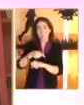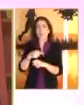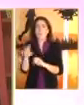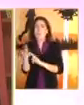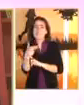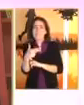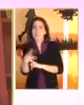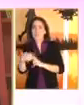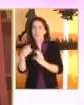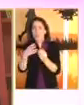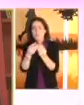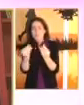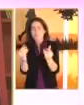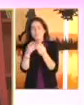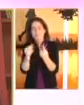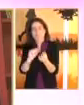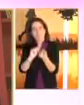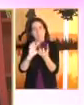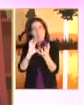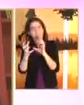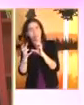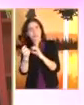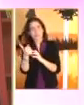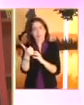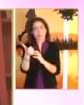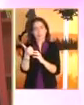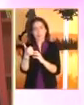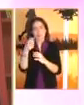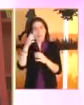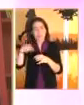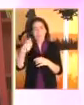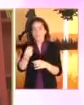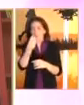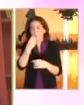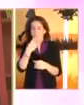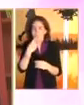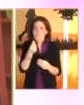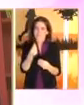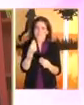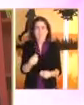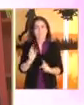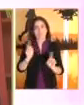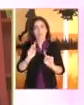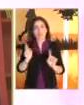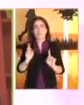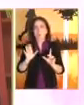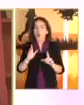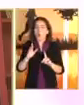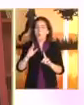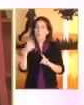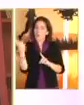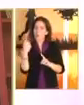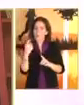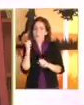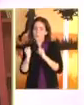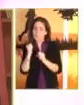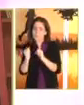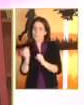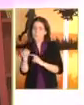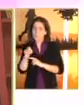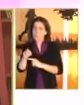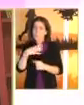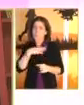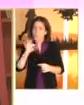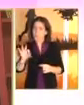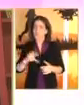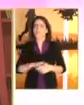y altera un poquito cómo queda a la hora de ser consumido, pero no porque el microondas no tenga esa capacidad,